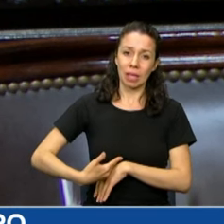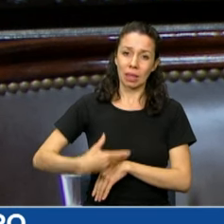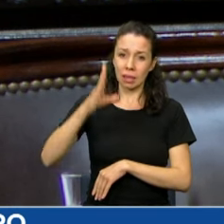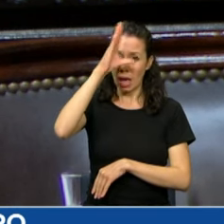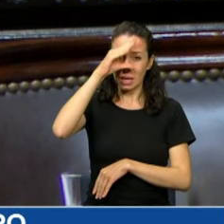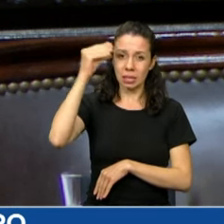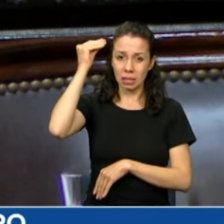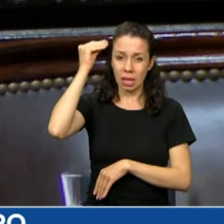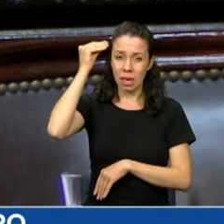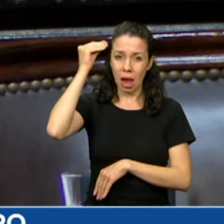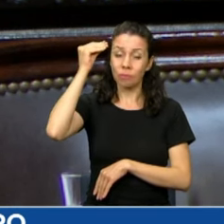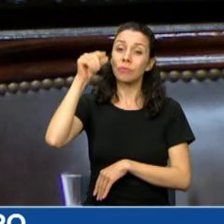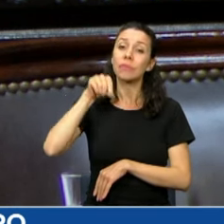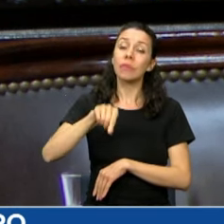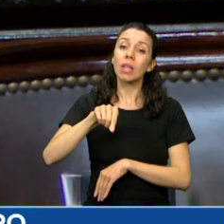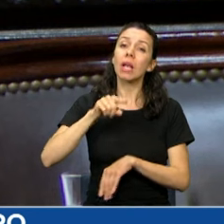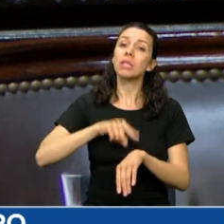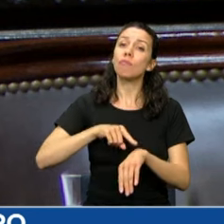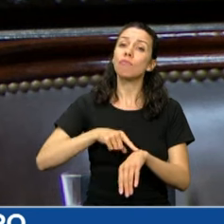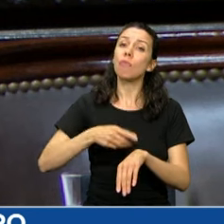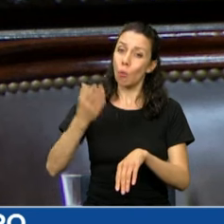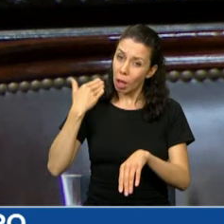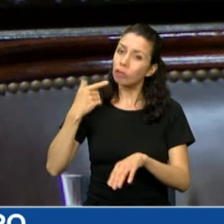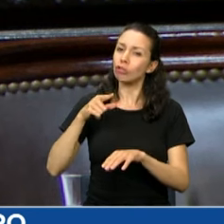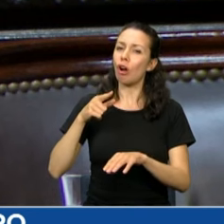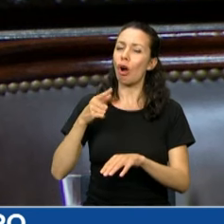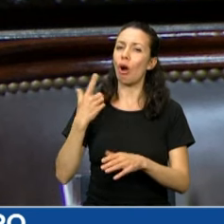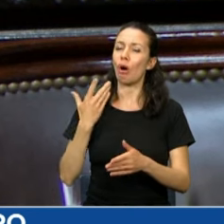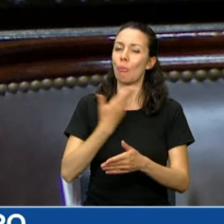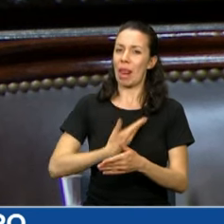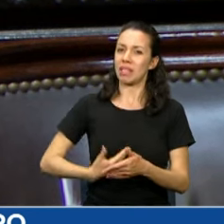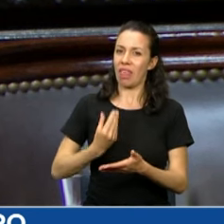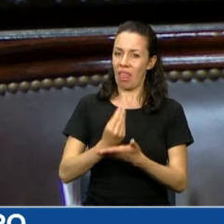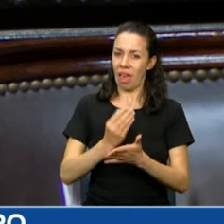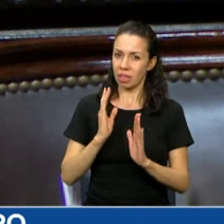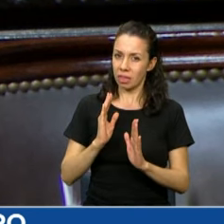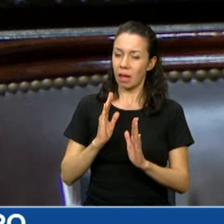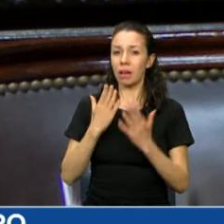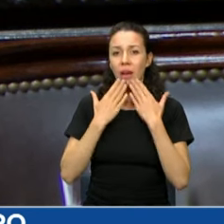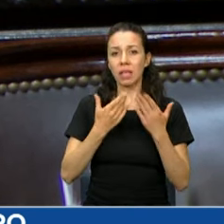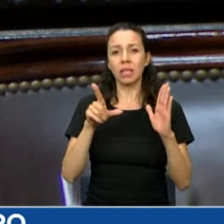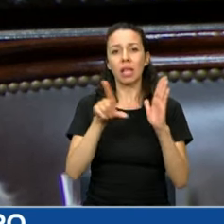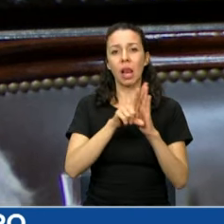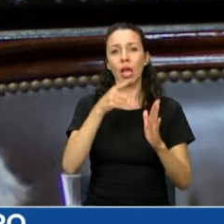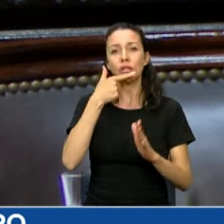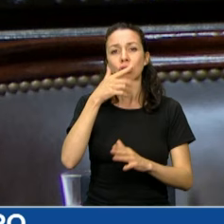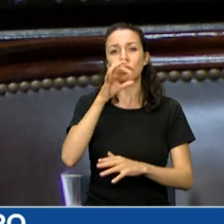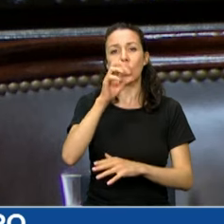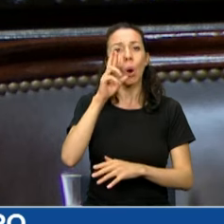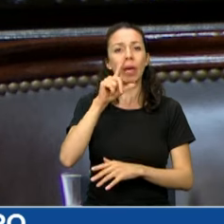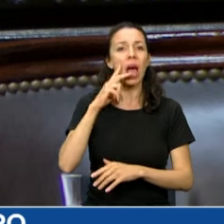de kirner En aquel momento presidenta de la nación a través de la ley de soberanía